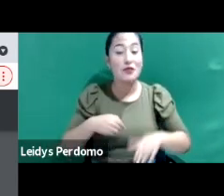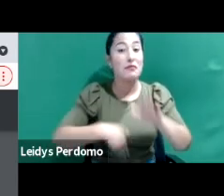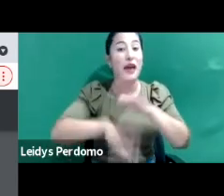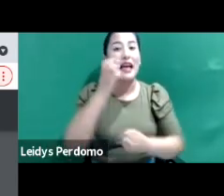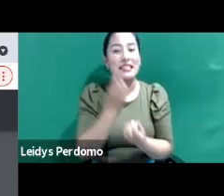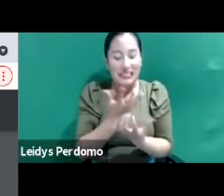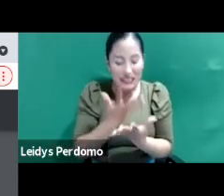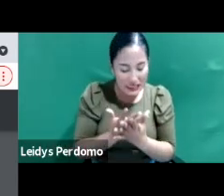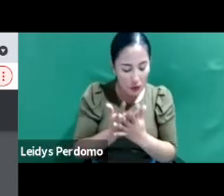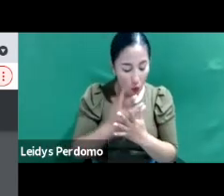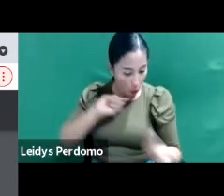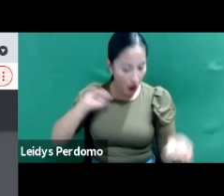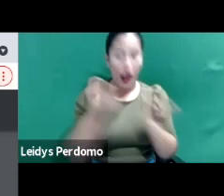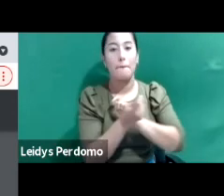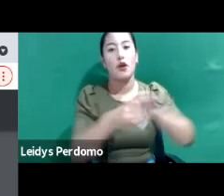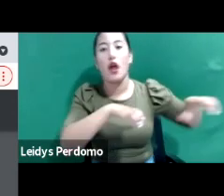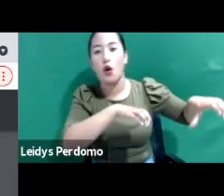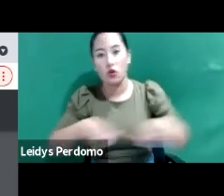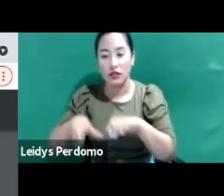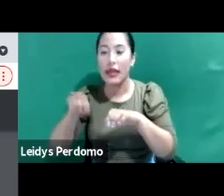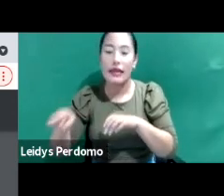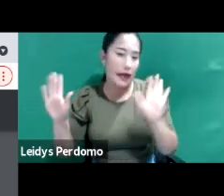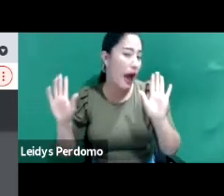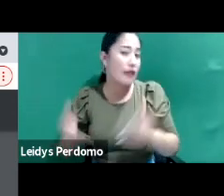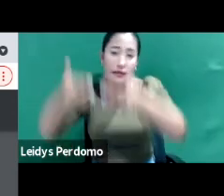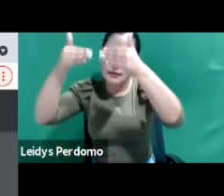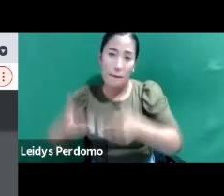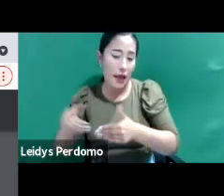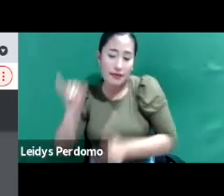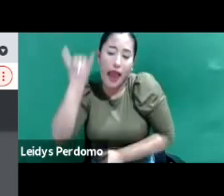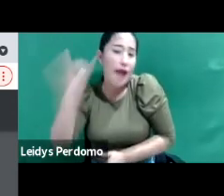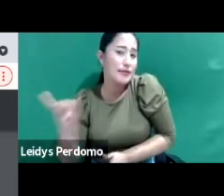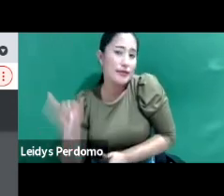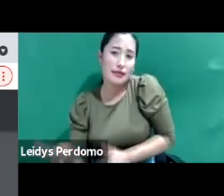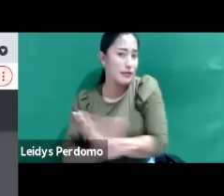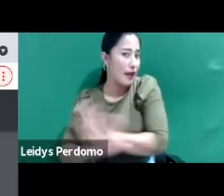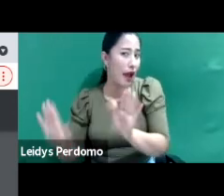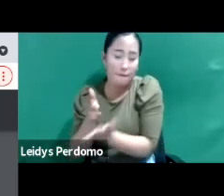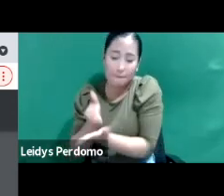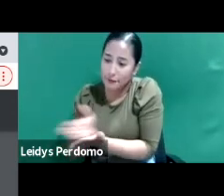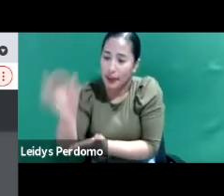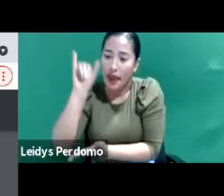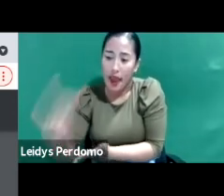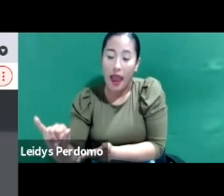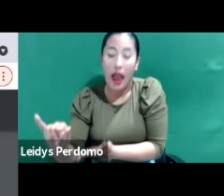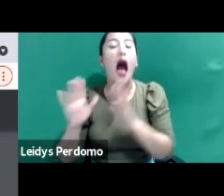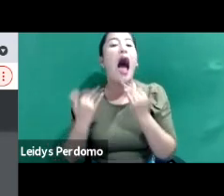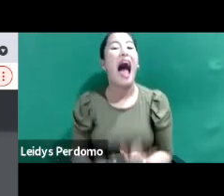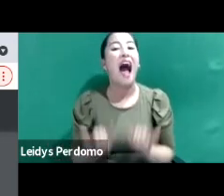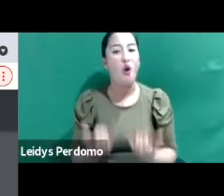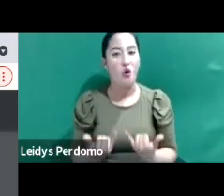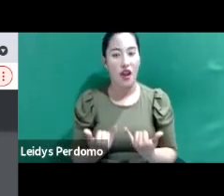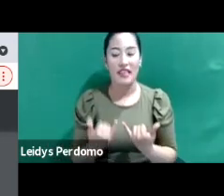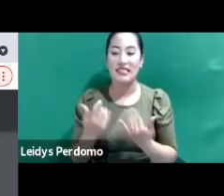ya sabemos que digamos que esa discapacidad va a ser así. Lo que nos interesa es llevar a este niño a desarrollar su